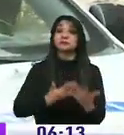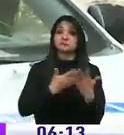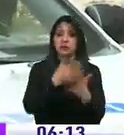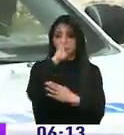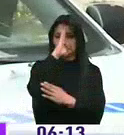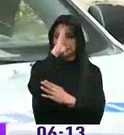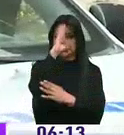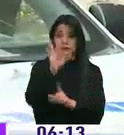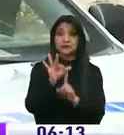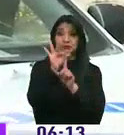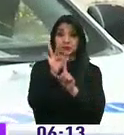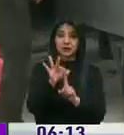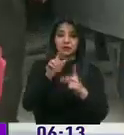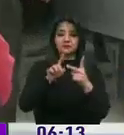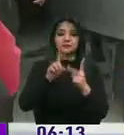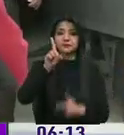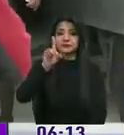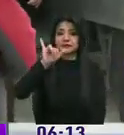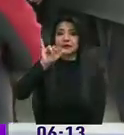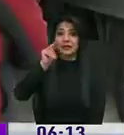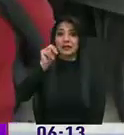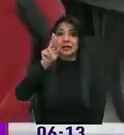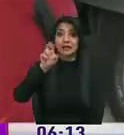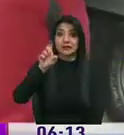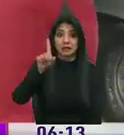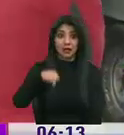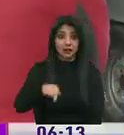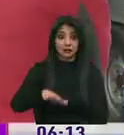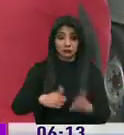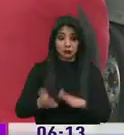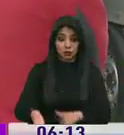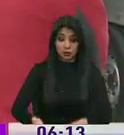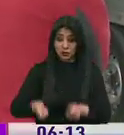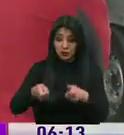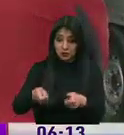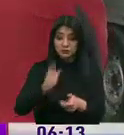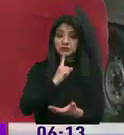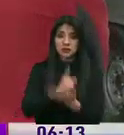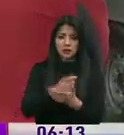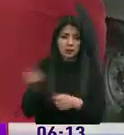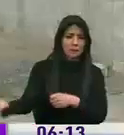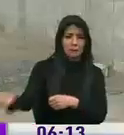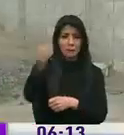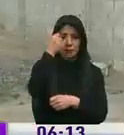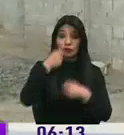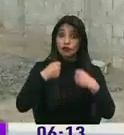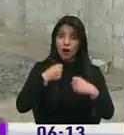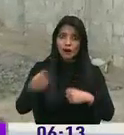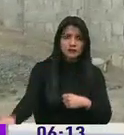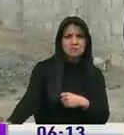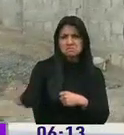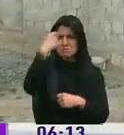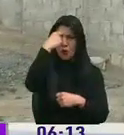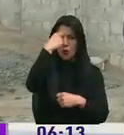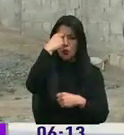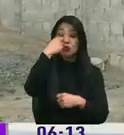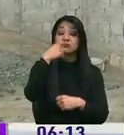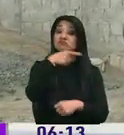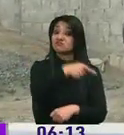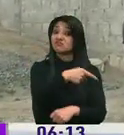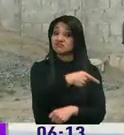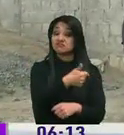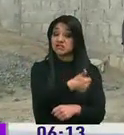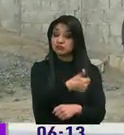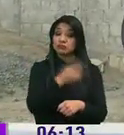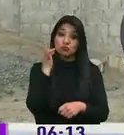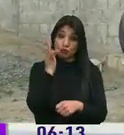y dina set en el levantamiento del cádaver constataron que tenía un fuerte golpe a la altura de la cabeza provocado por un objeto